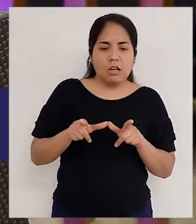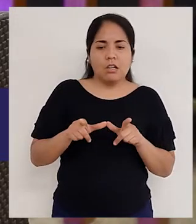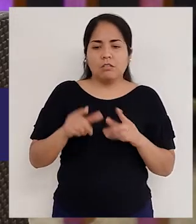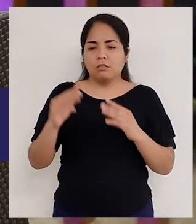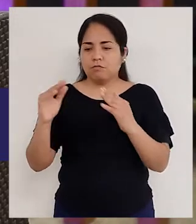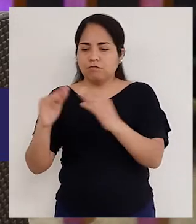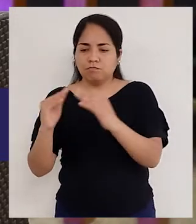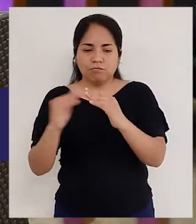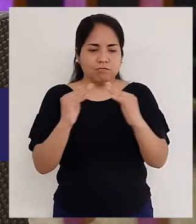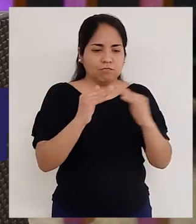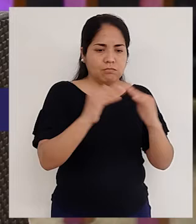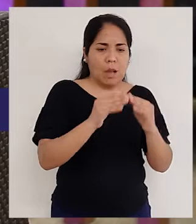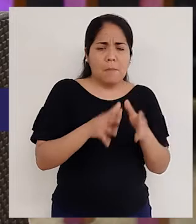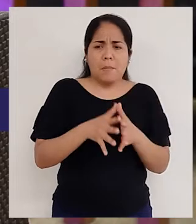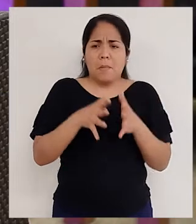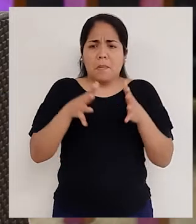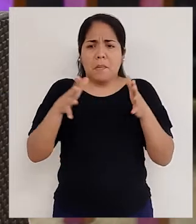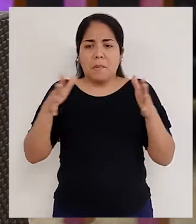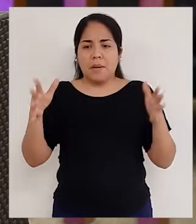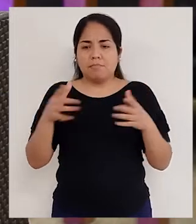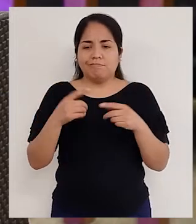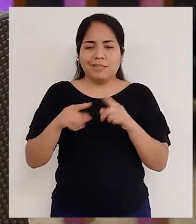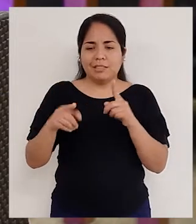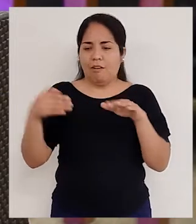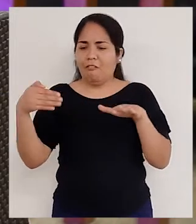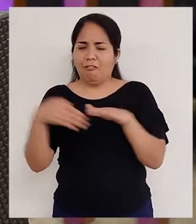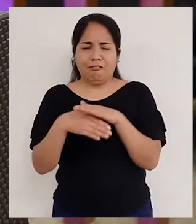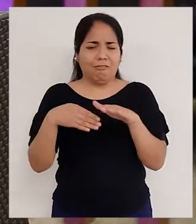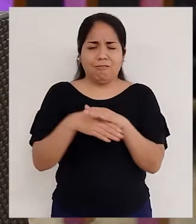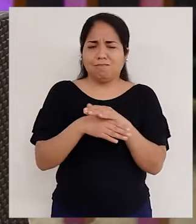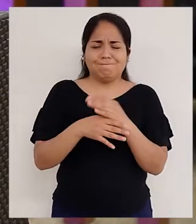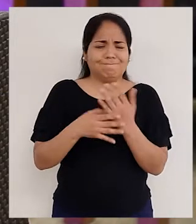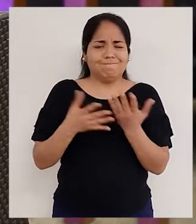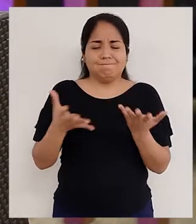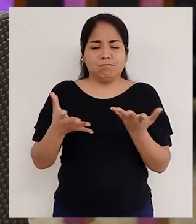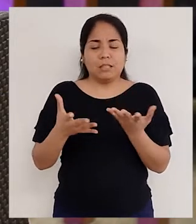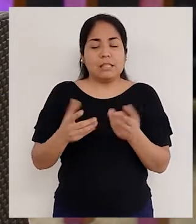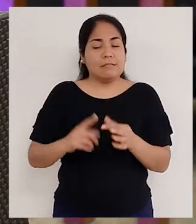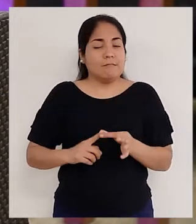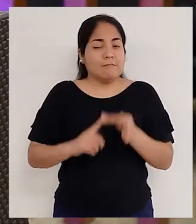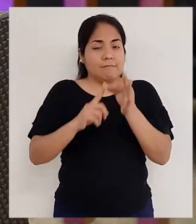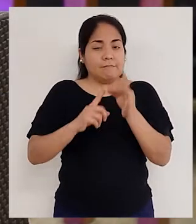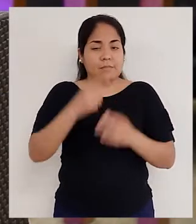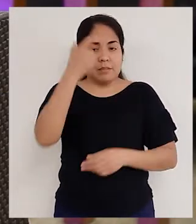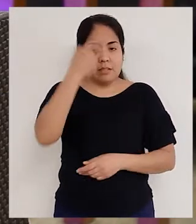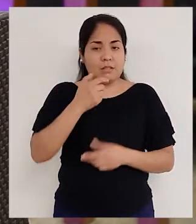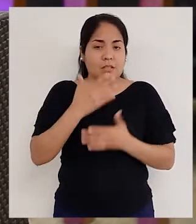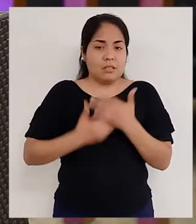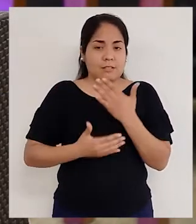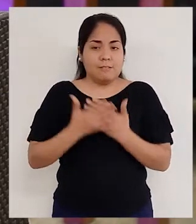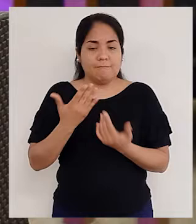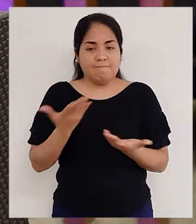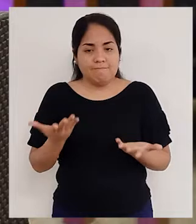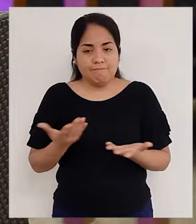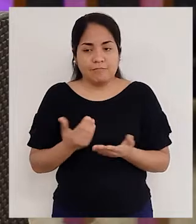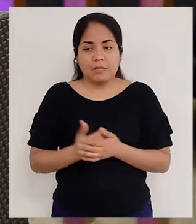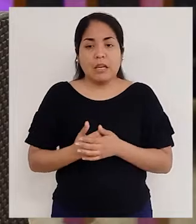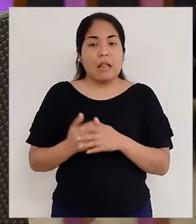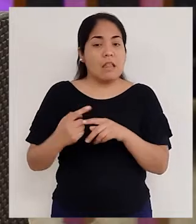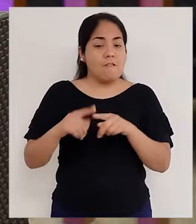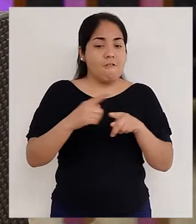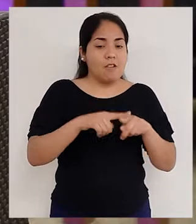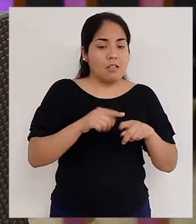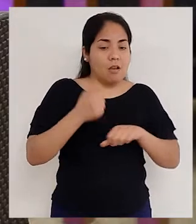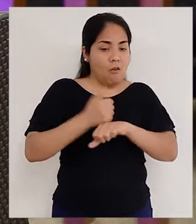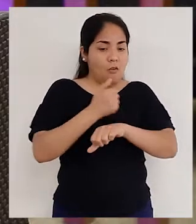ciudades crecen de una manera desproporcionada y muy poco accesible, sobre todo para las personas con discapacidad, a pesar de que